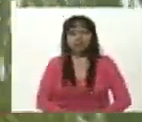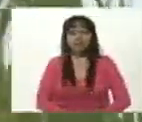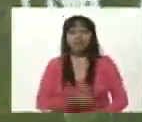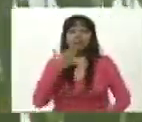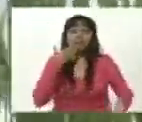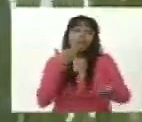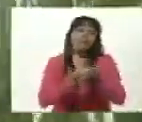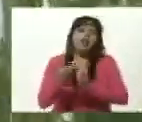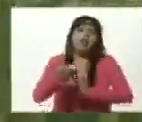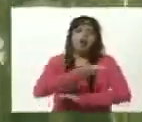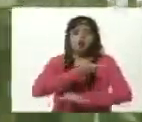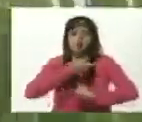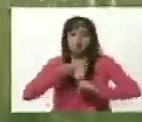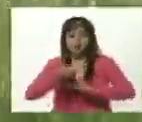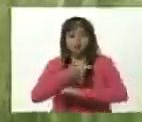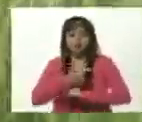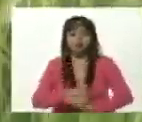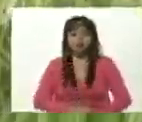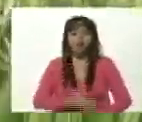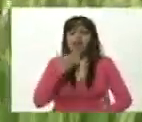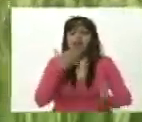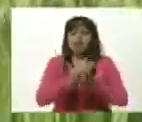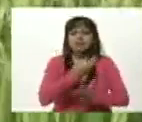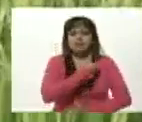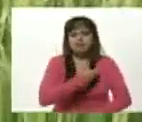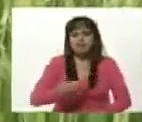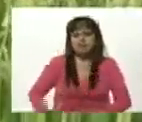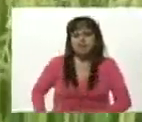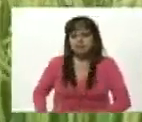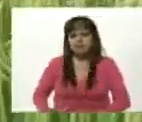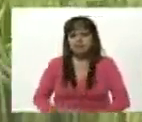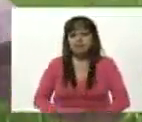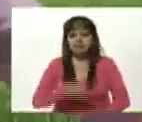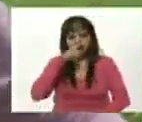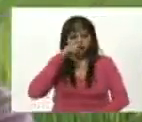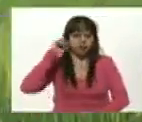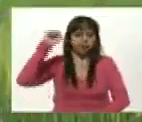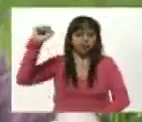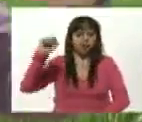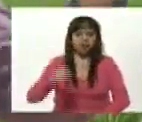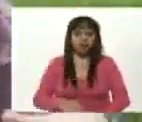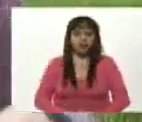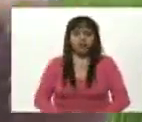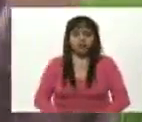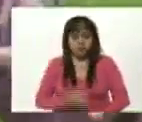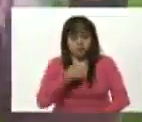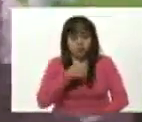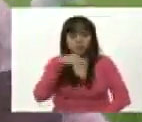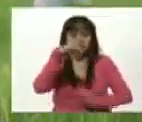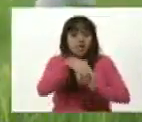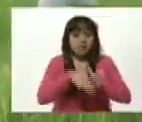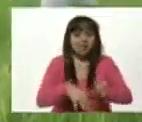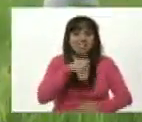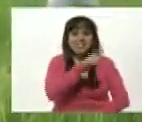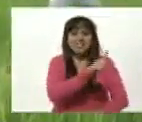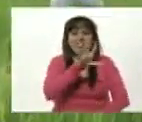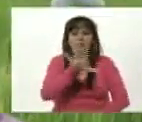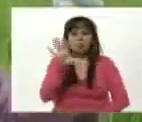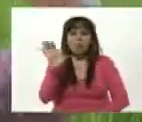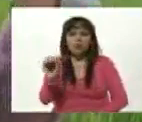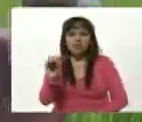Gobernador, gracias al presidente de la República, Nicolás Maduro. Yo ahorita tengo sembrado 150